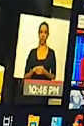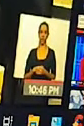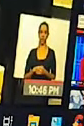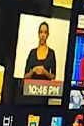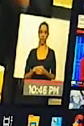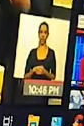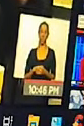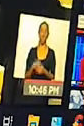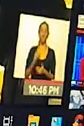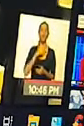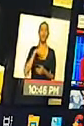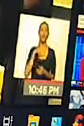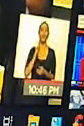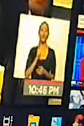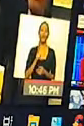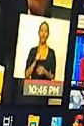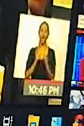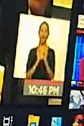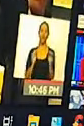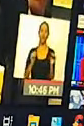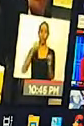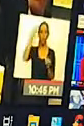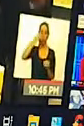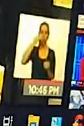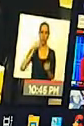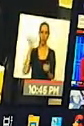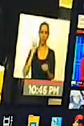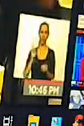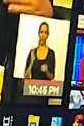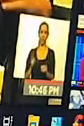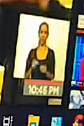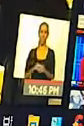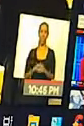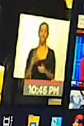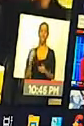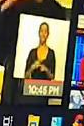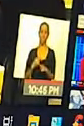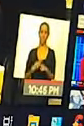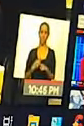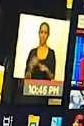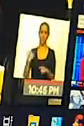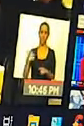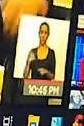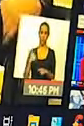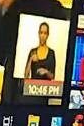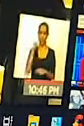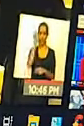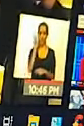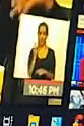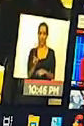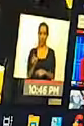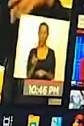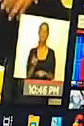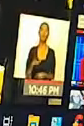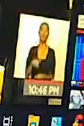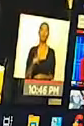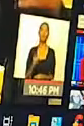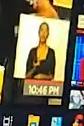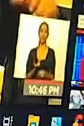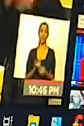Es nuestro deber alertarle al pueblo de Venezuela el peligro que tenemos ante un personaje que es capaz de convertirse